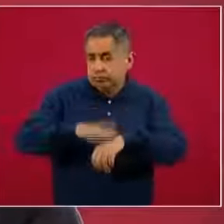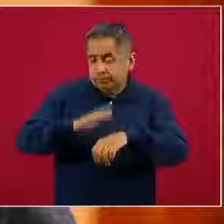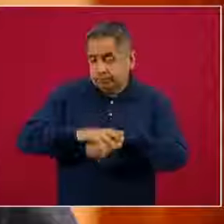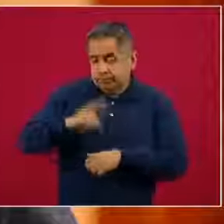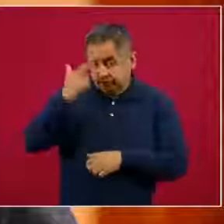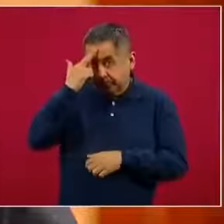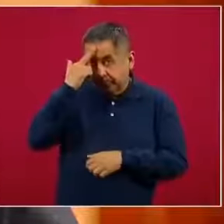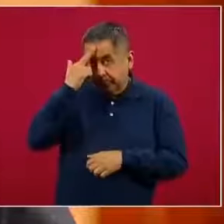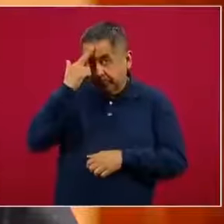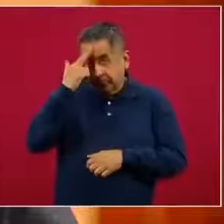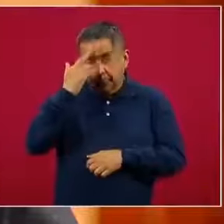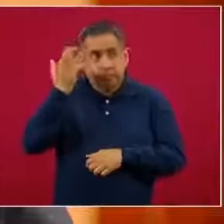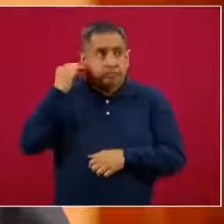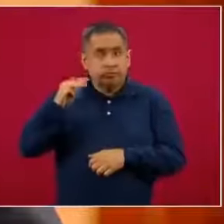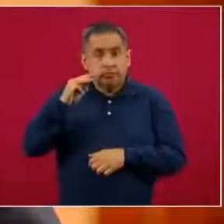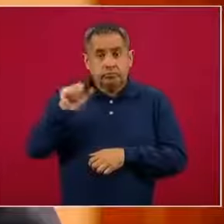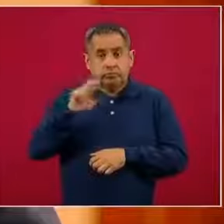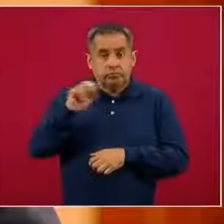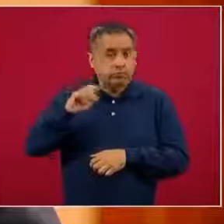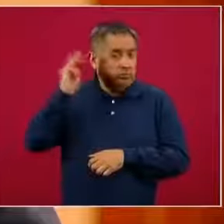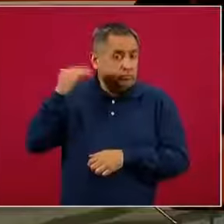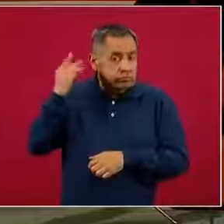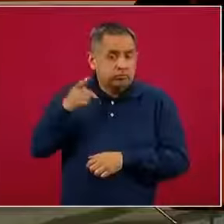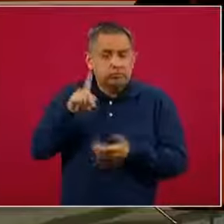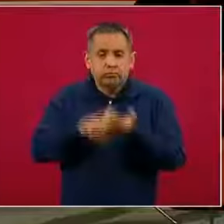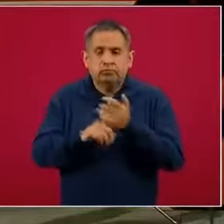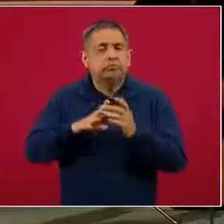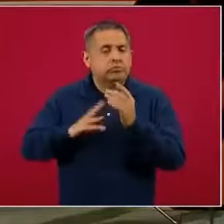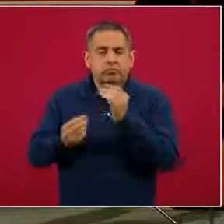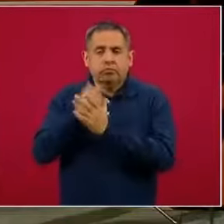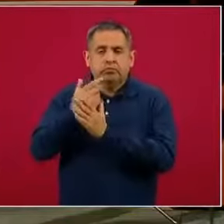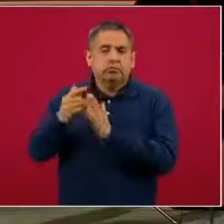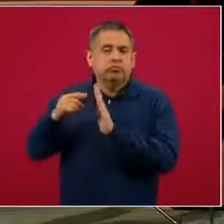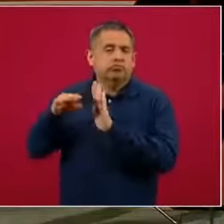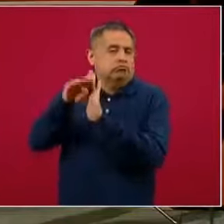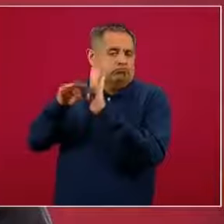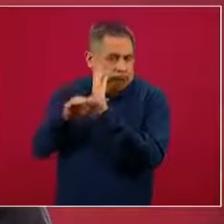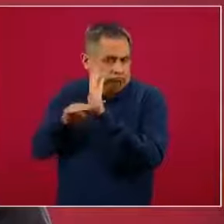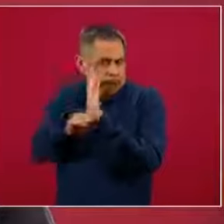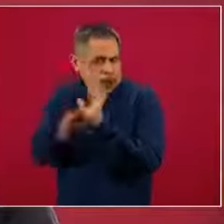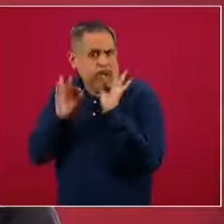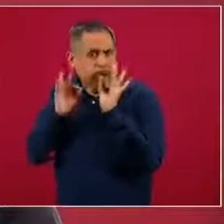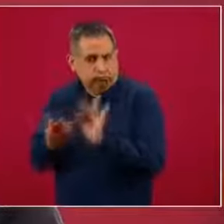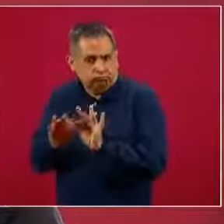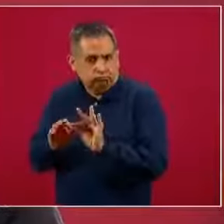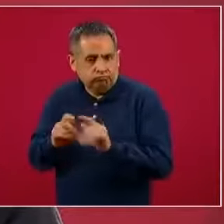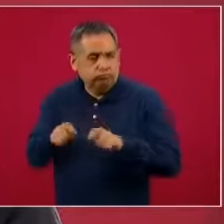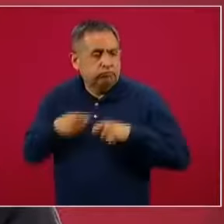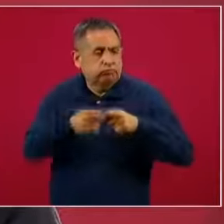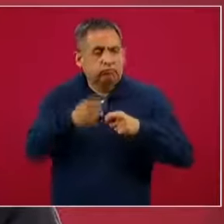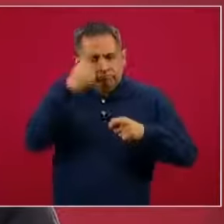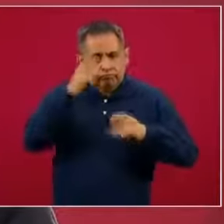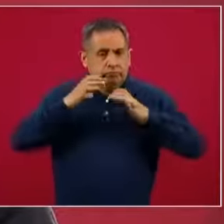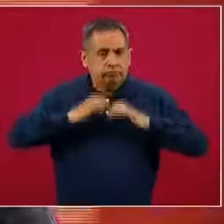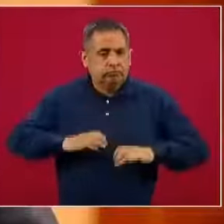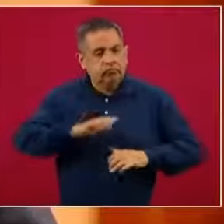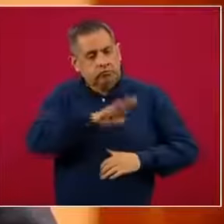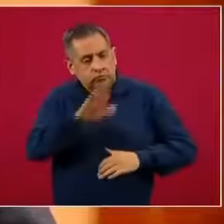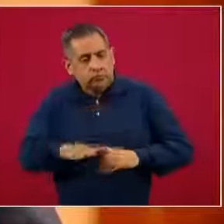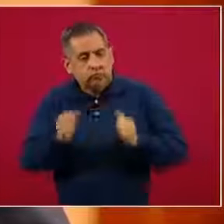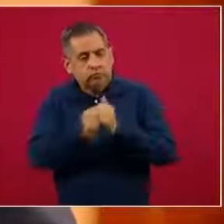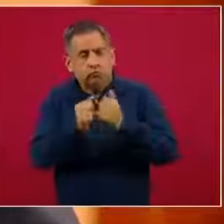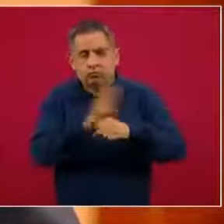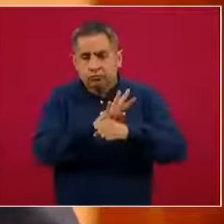que desde marzo tenemos un lineamiento técnico específico con respecto a COVID